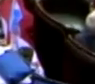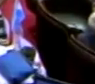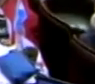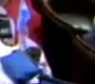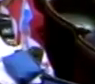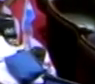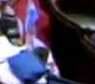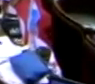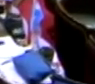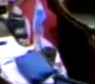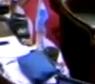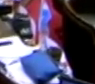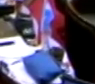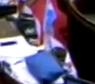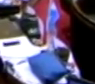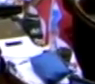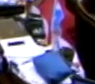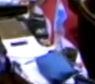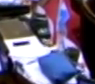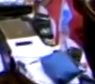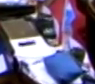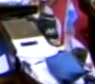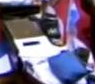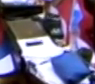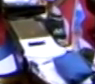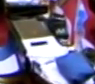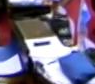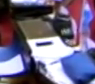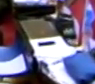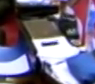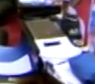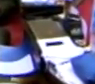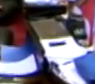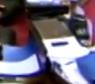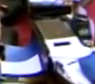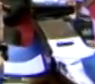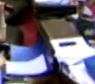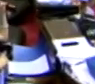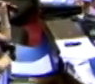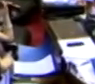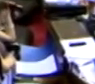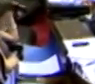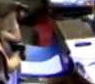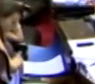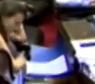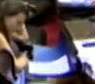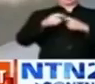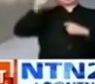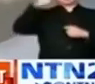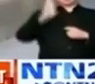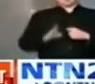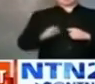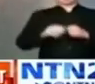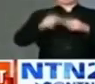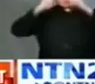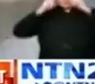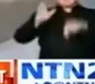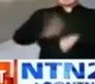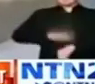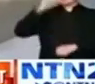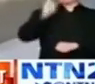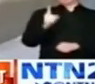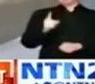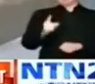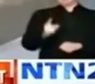del Partido Socialdemócrata brasileño, ahora nombrado canciller por Michel Temer, quien definió en su discurso